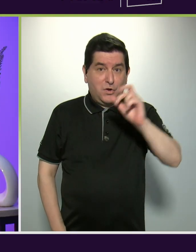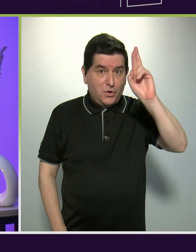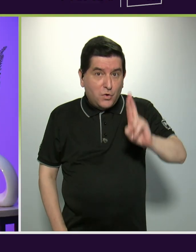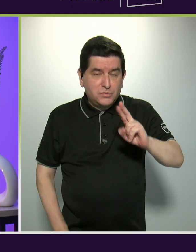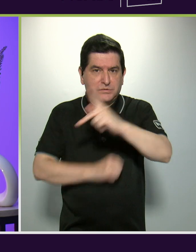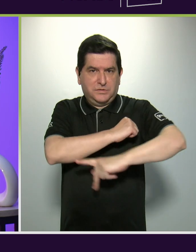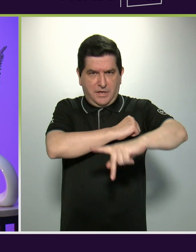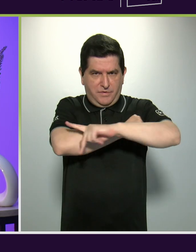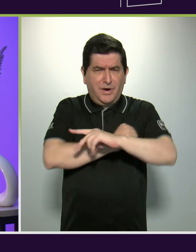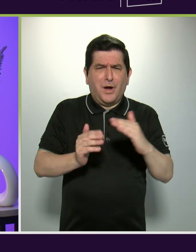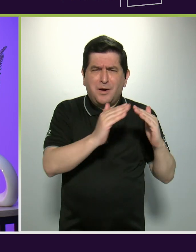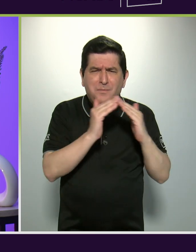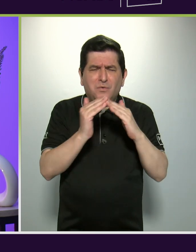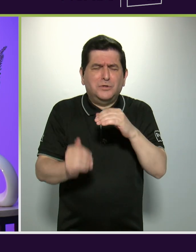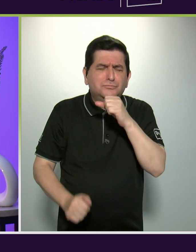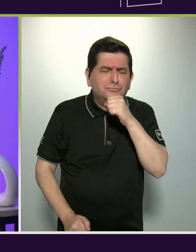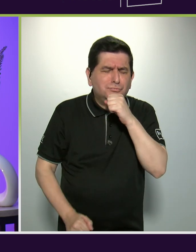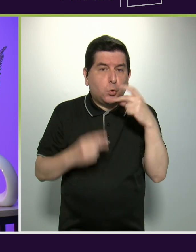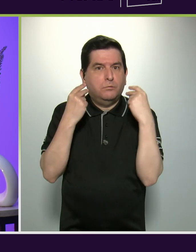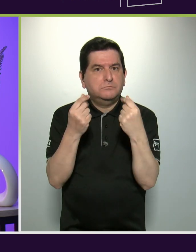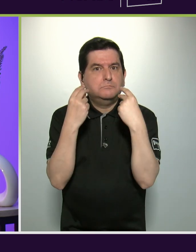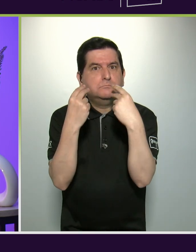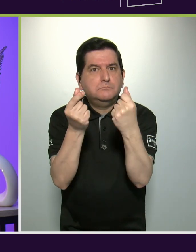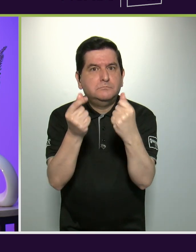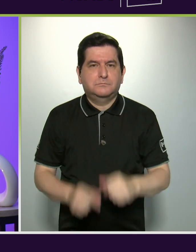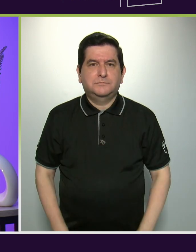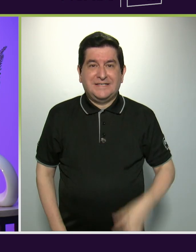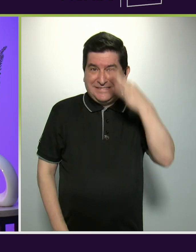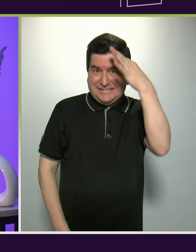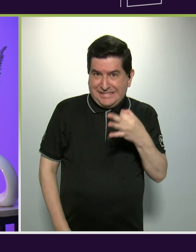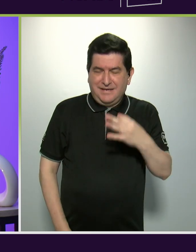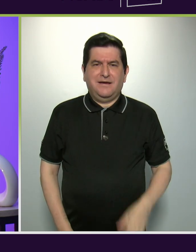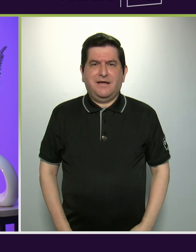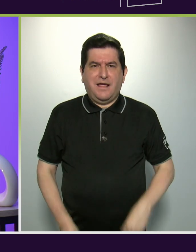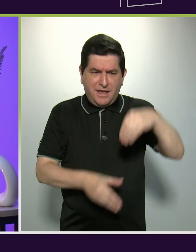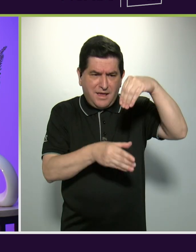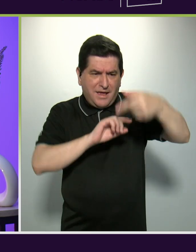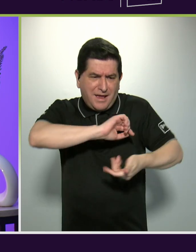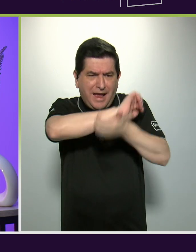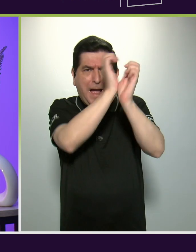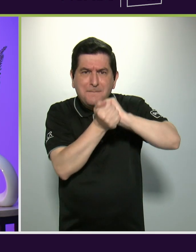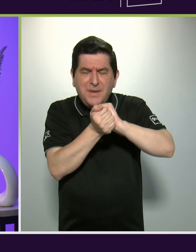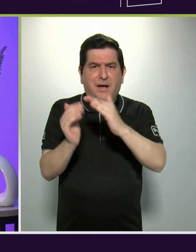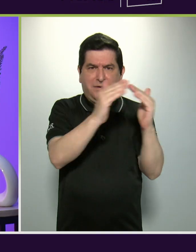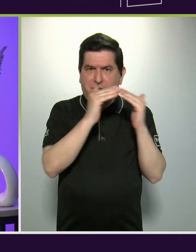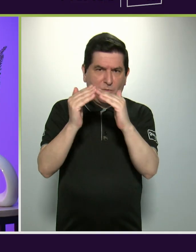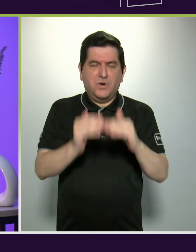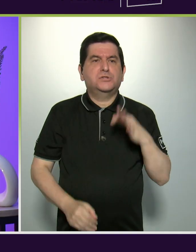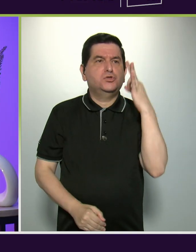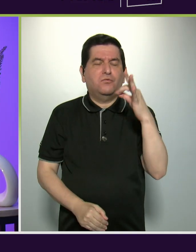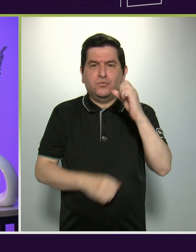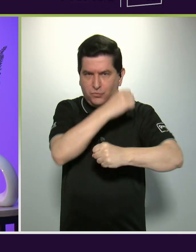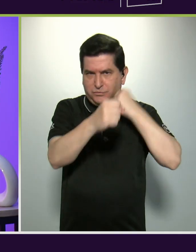un país cuya población envejece de forma acelerada y se prevé que haya una inversión de la pirámide poblacional en las